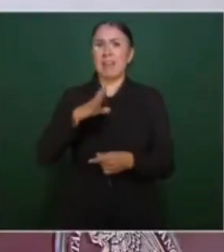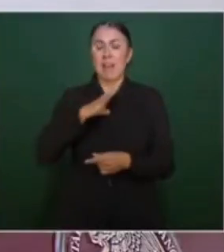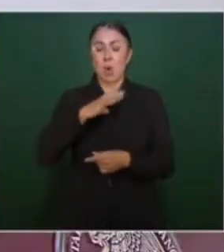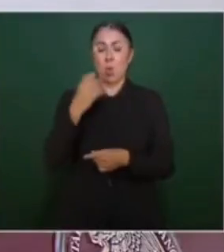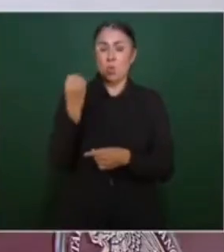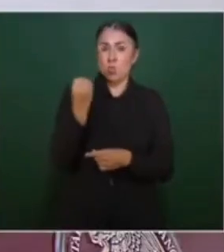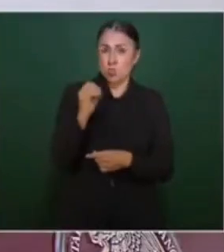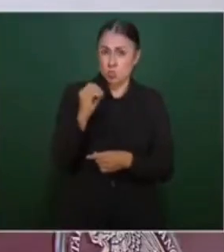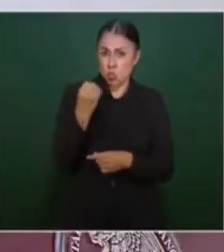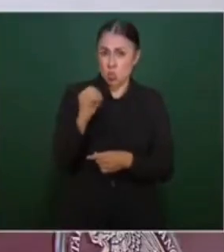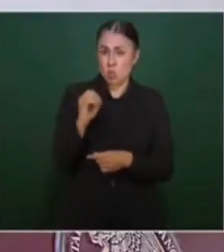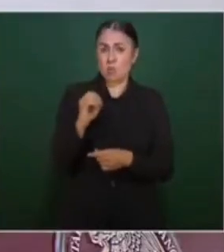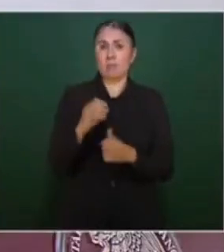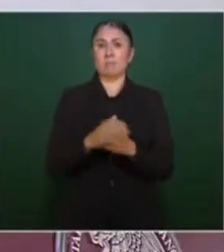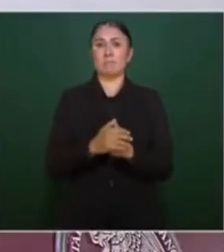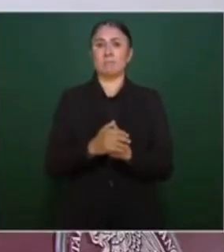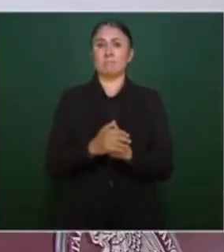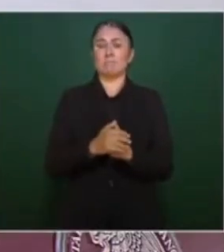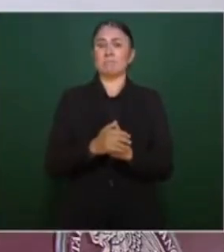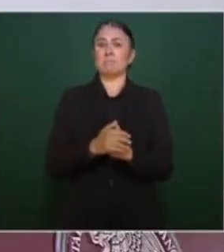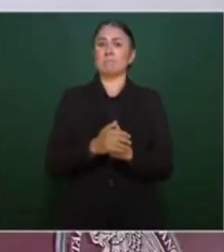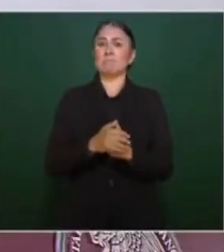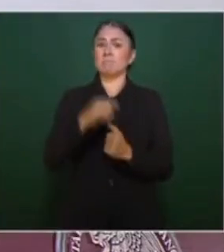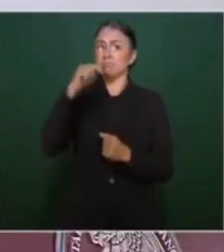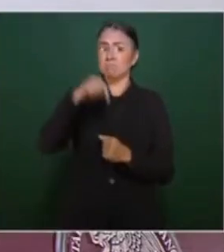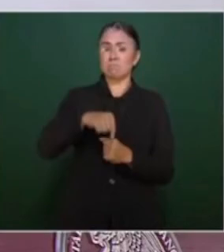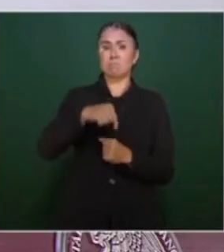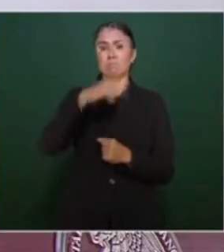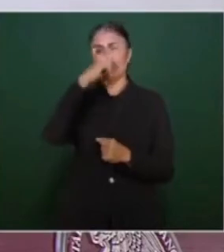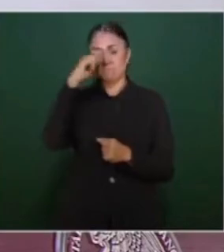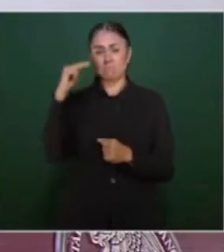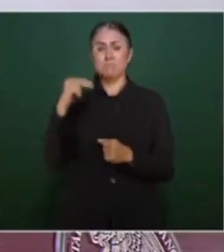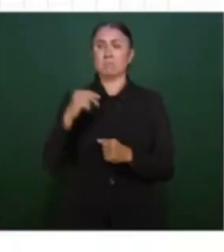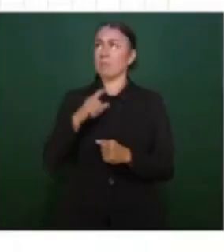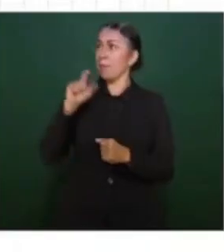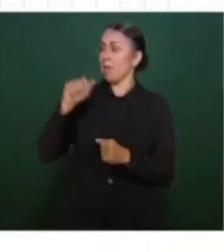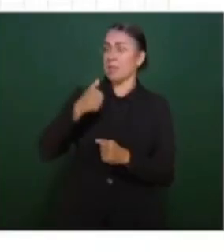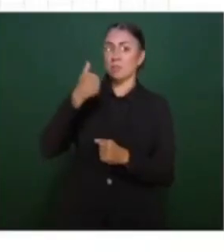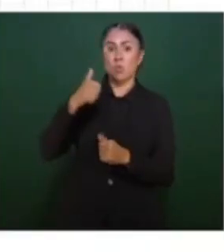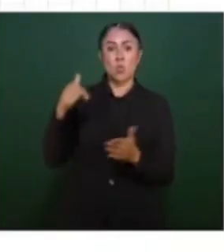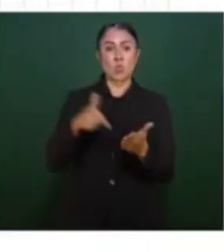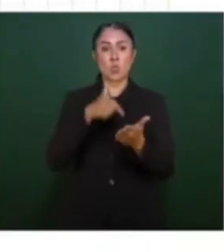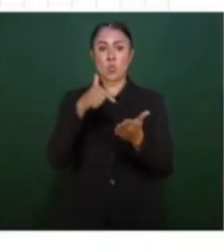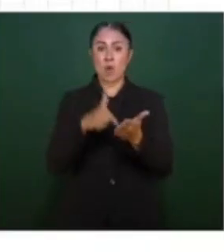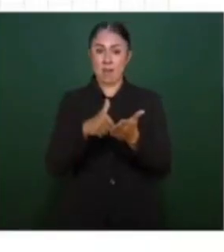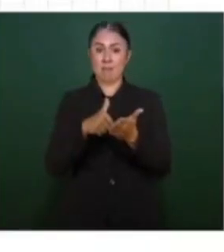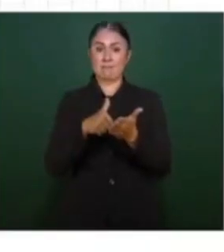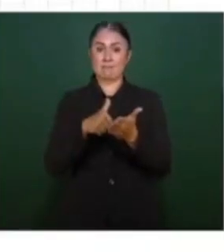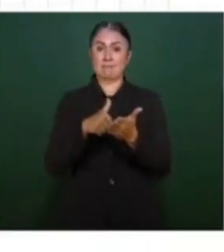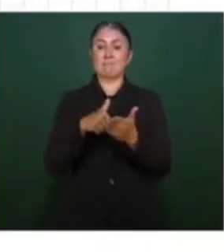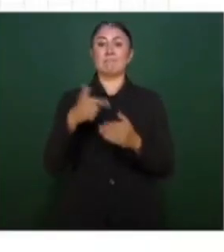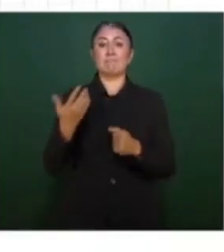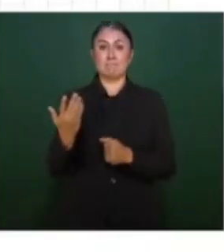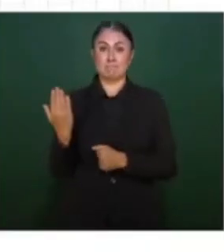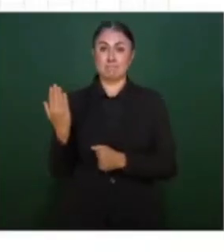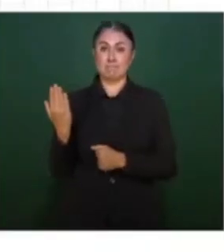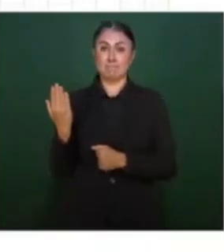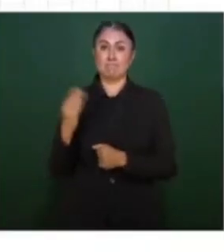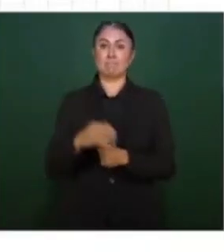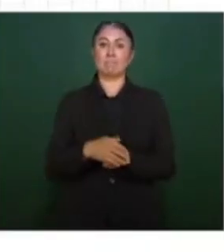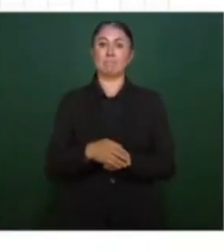octubre ocupa el Estado el 26 lugar, muy por debajo de la media nacional.